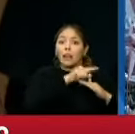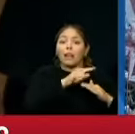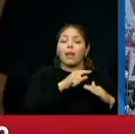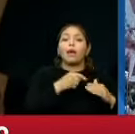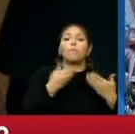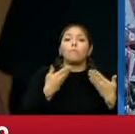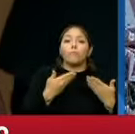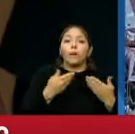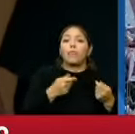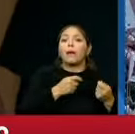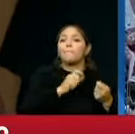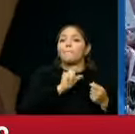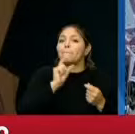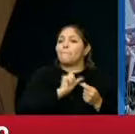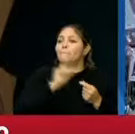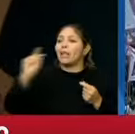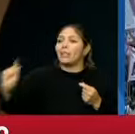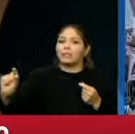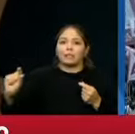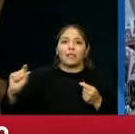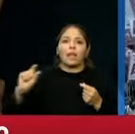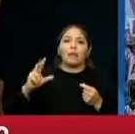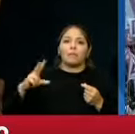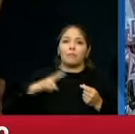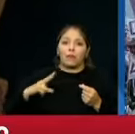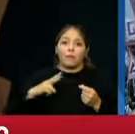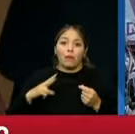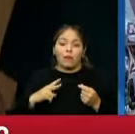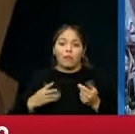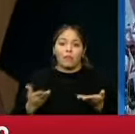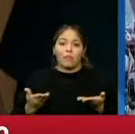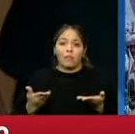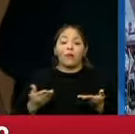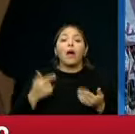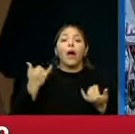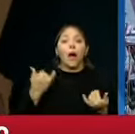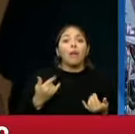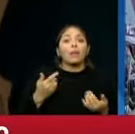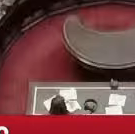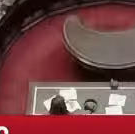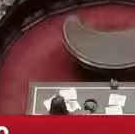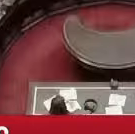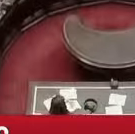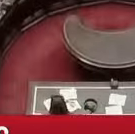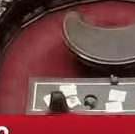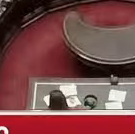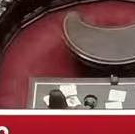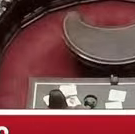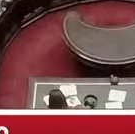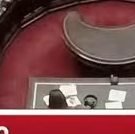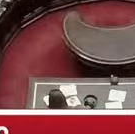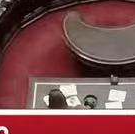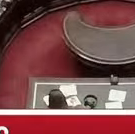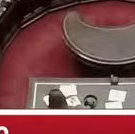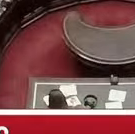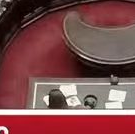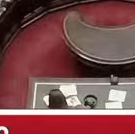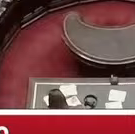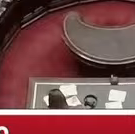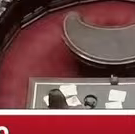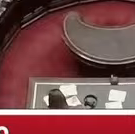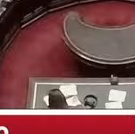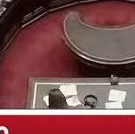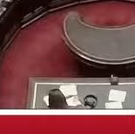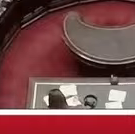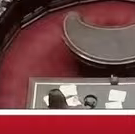de aislarse si lo contagia a otro. Bueno, el momento del ribotril. Dale. A ver. Dale. Ponga a consideración las